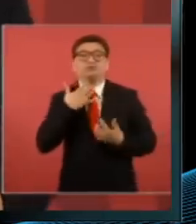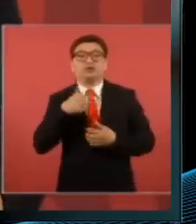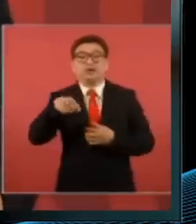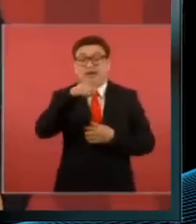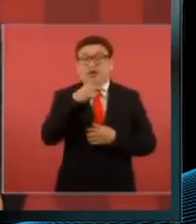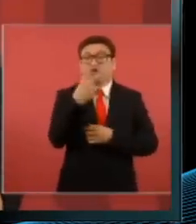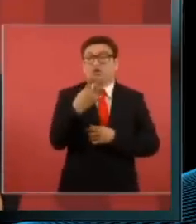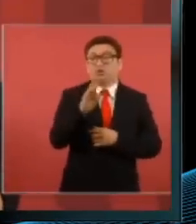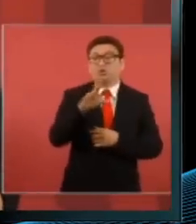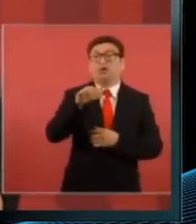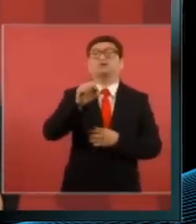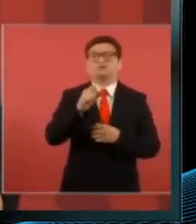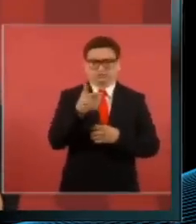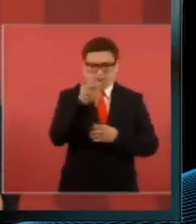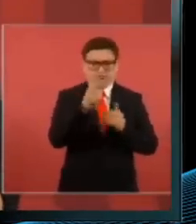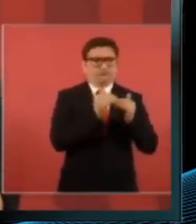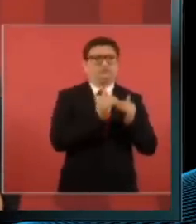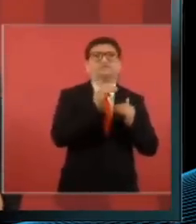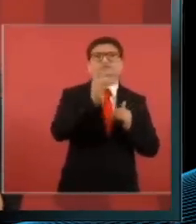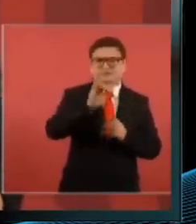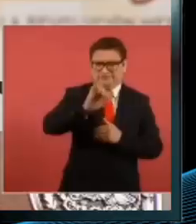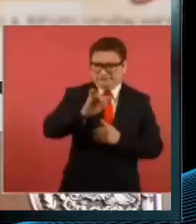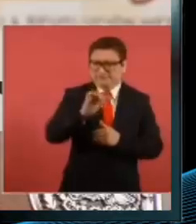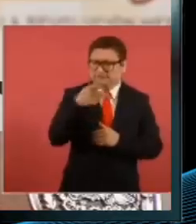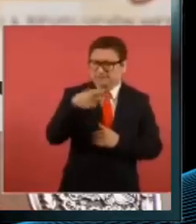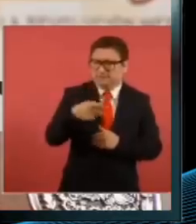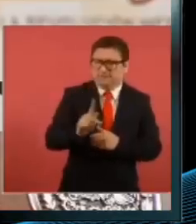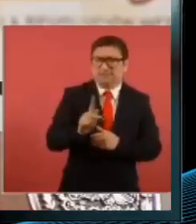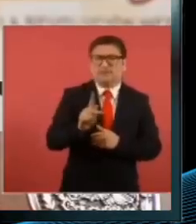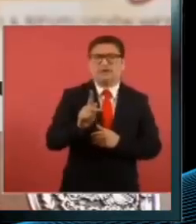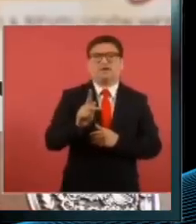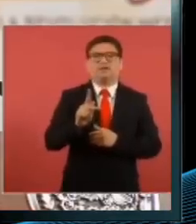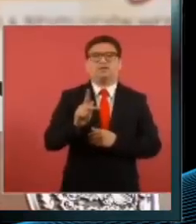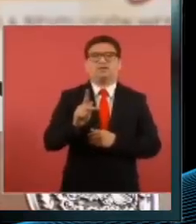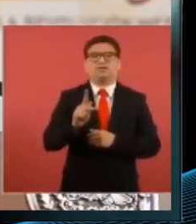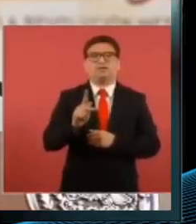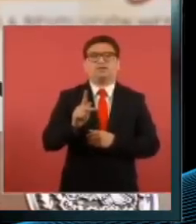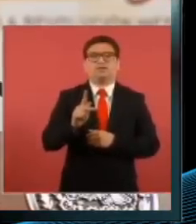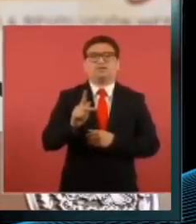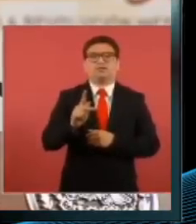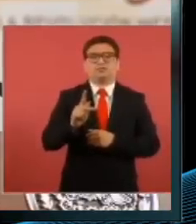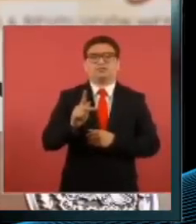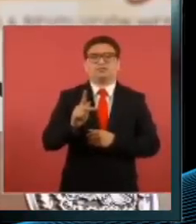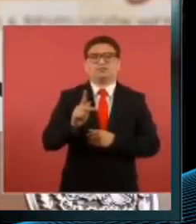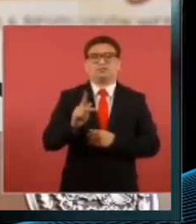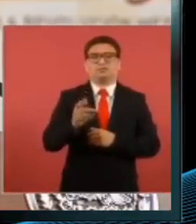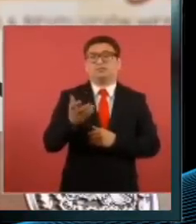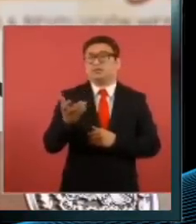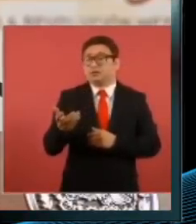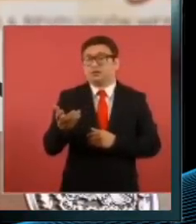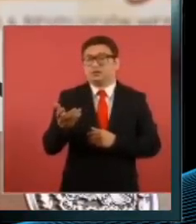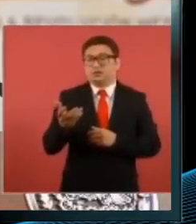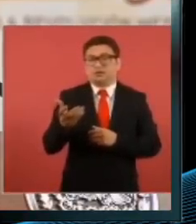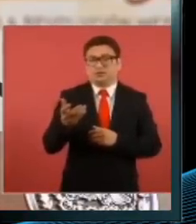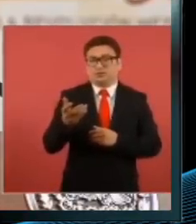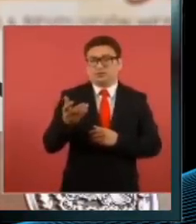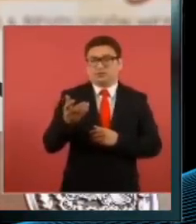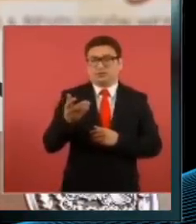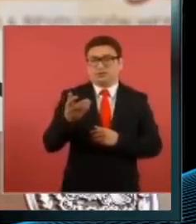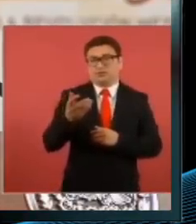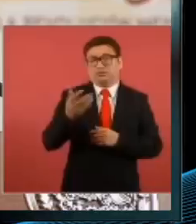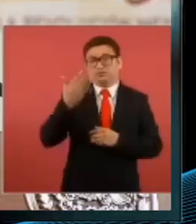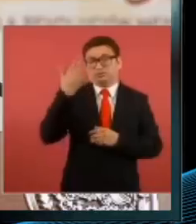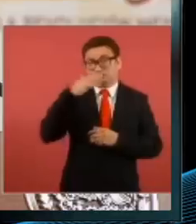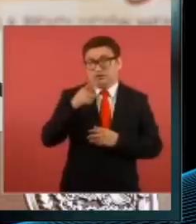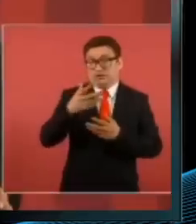pero en los términos autorizados por el